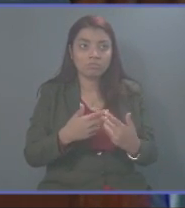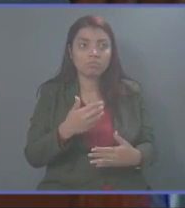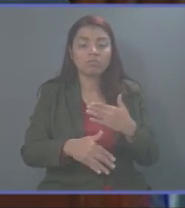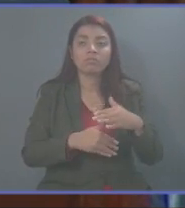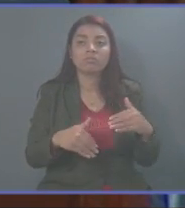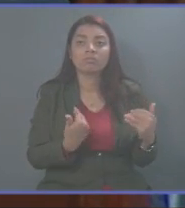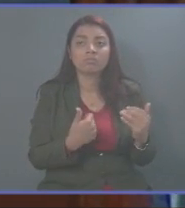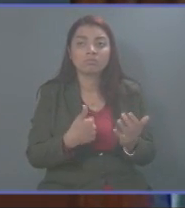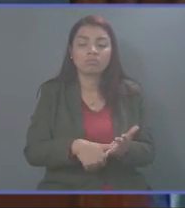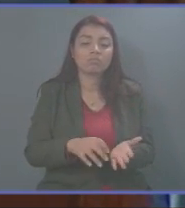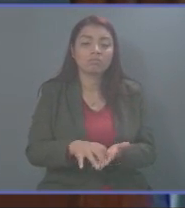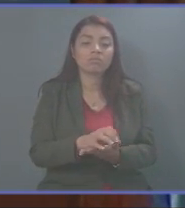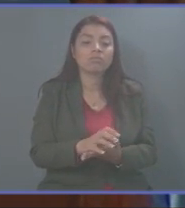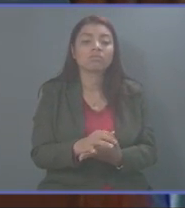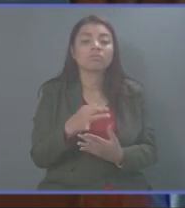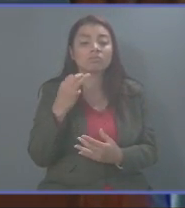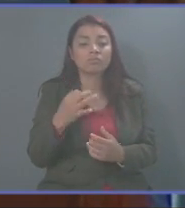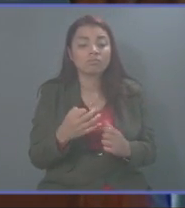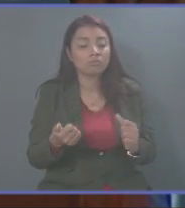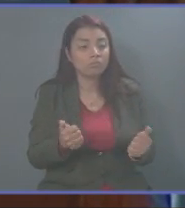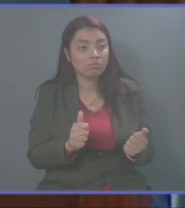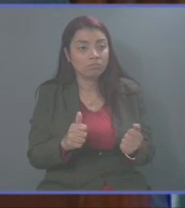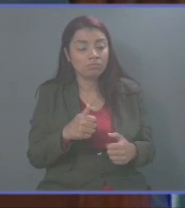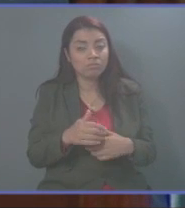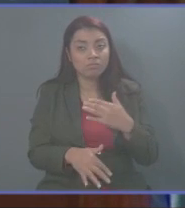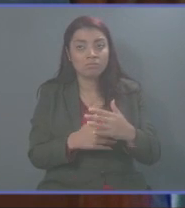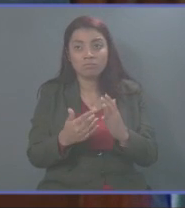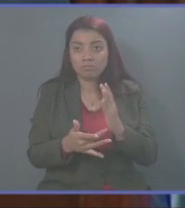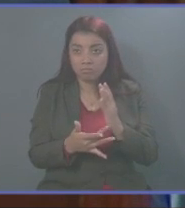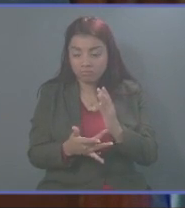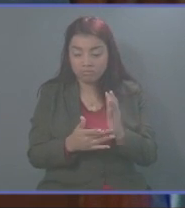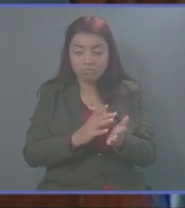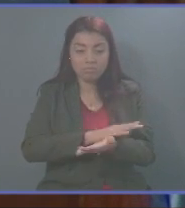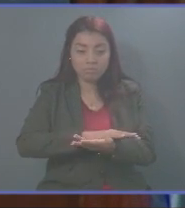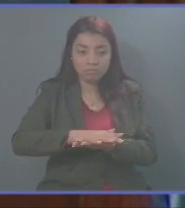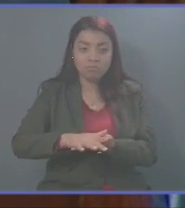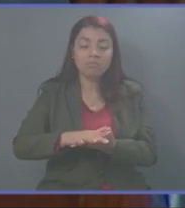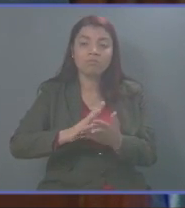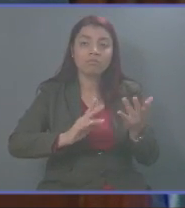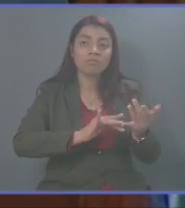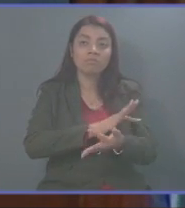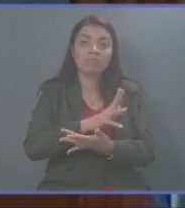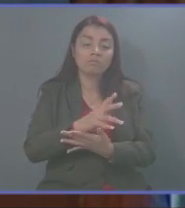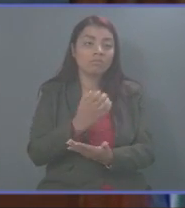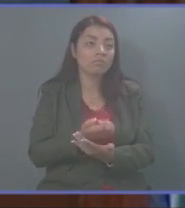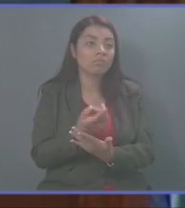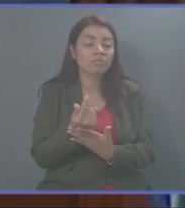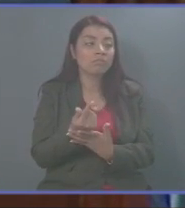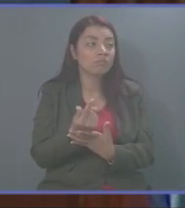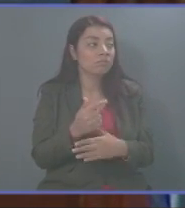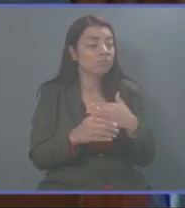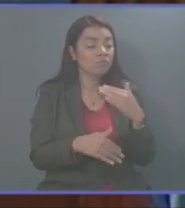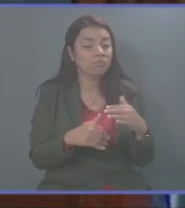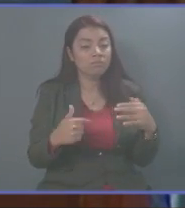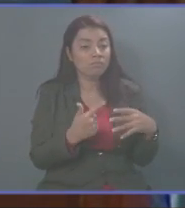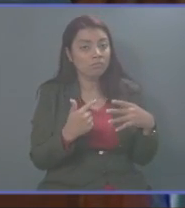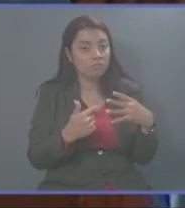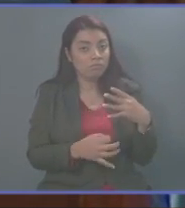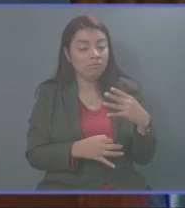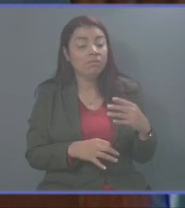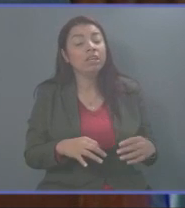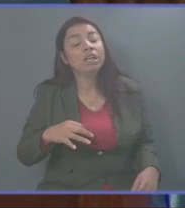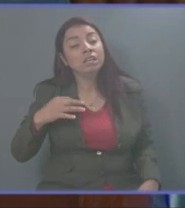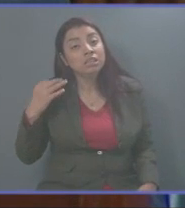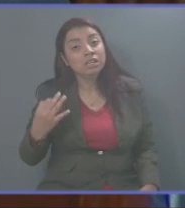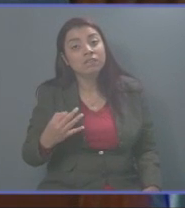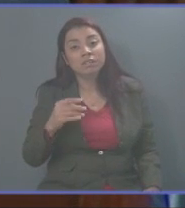suscribirán las municipalidades, estarán sujetos a criterios técnicos, sanitarios, ambientales y económicos contemplados en los términos de referencia y deberán